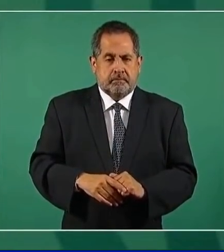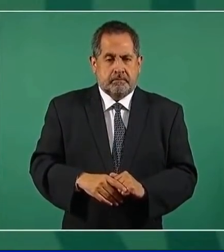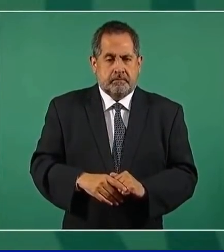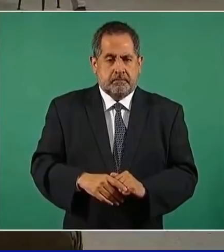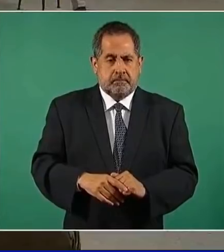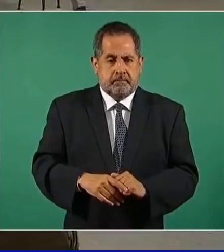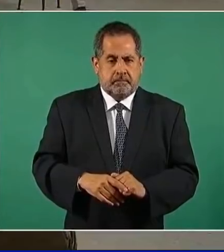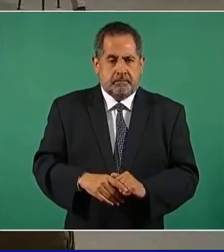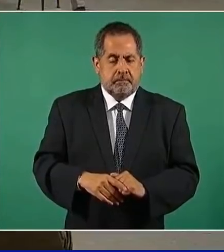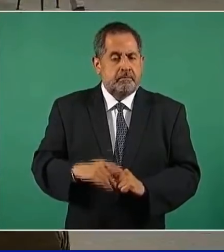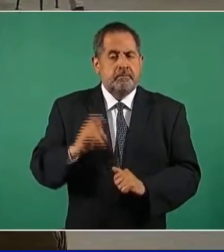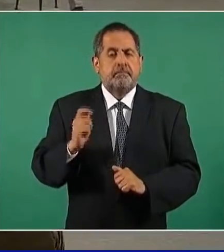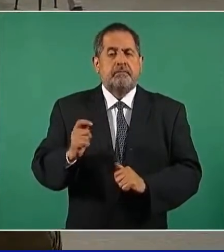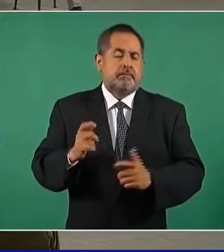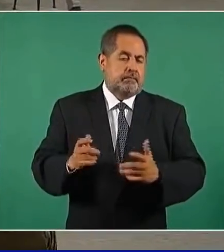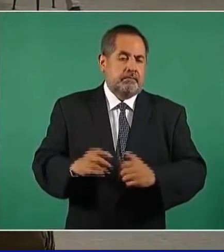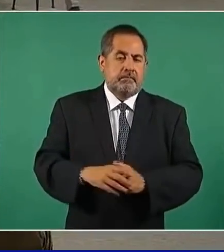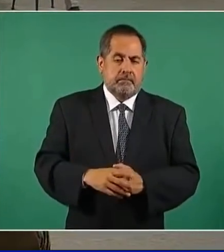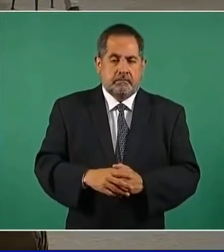Porque